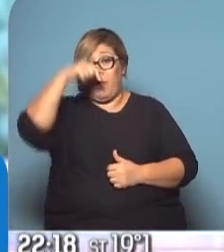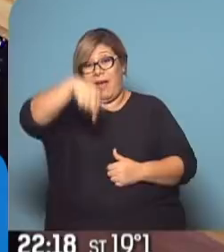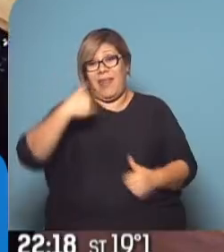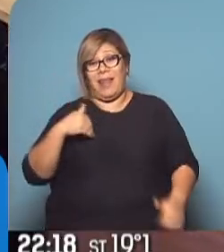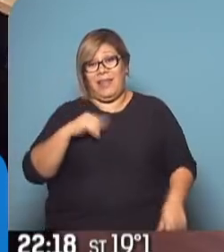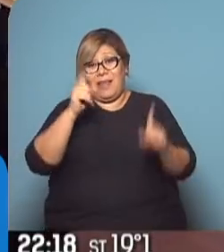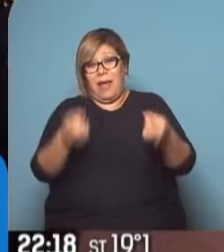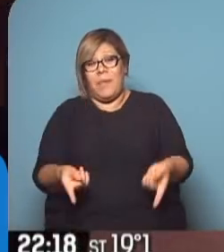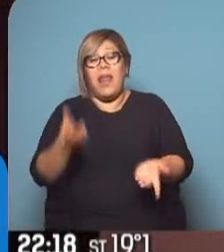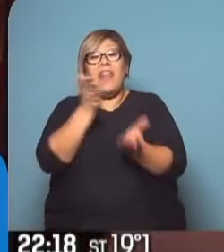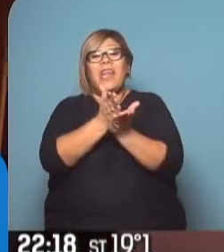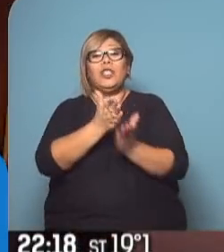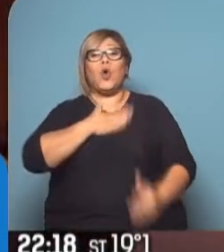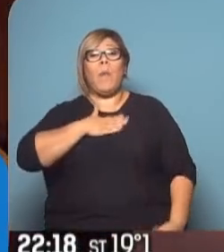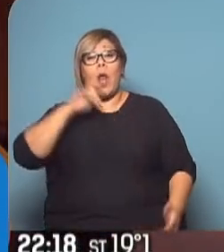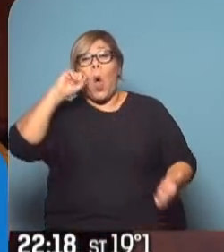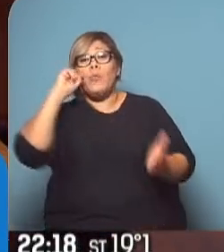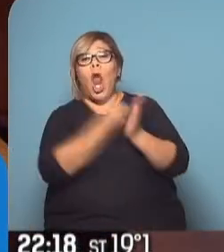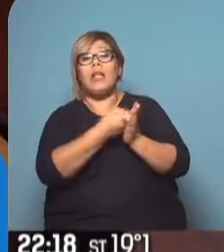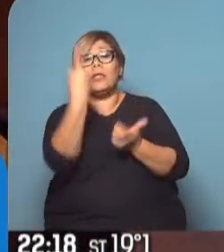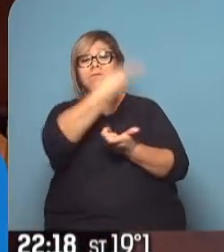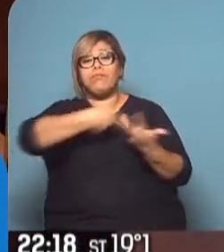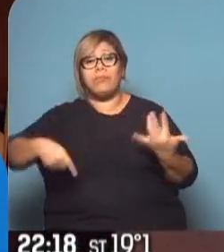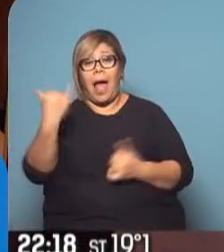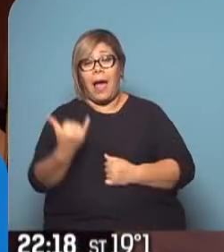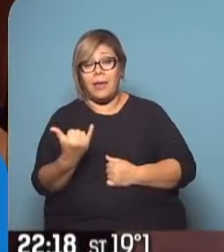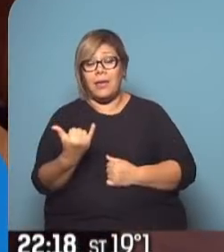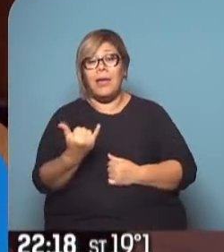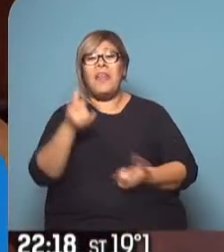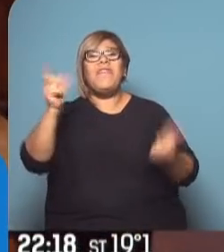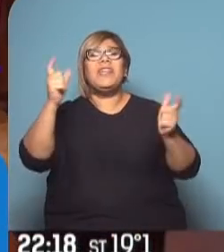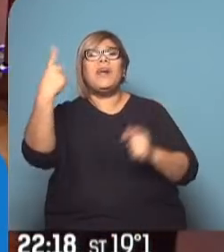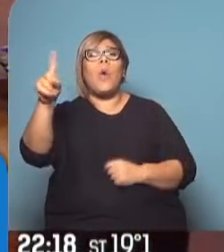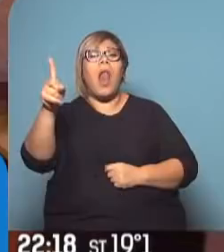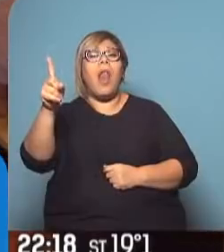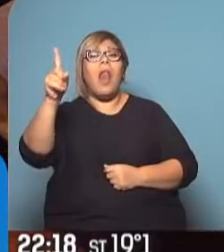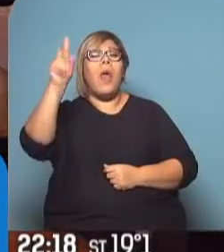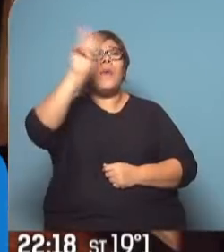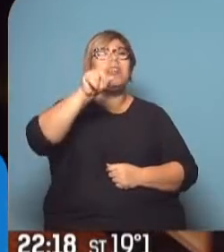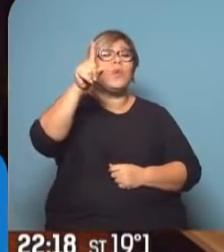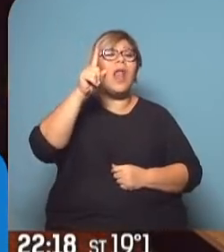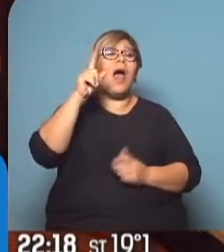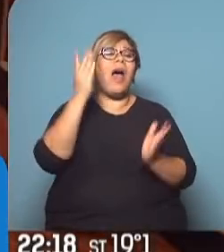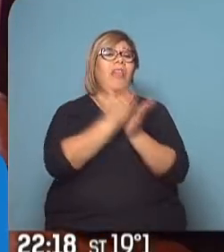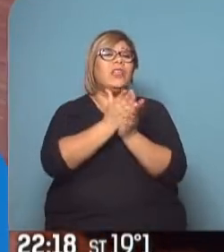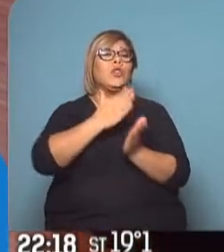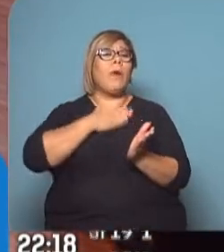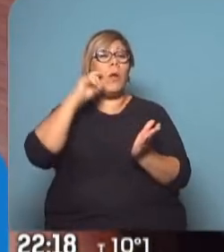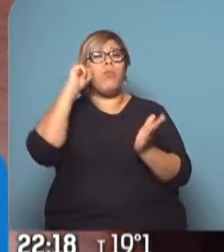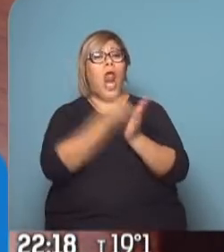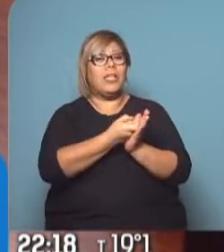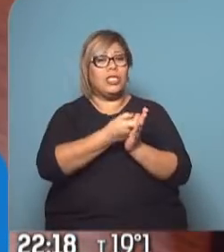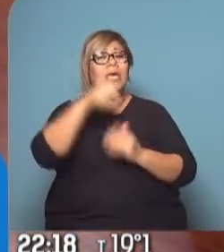Entonces, ¿cuál es la diferencia entre lo que ocurre en Venezuela y lo que ocurre en otros países de América Latina, según tu criterio? A ver, hay violaciones a derechos humanos en todos los países del